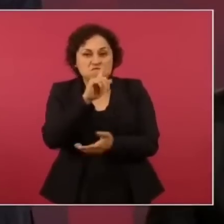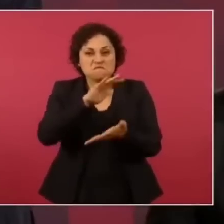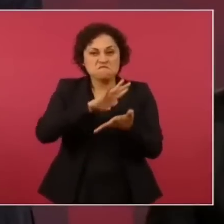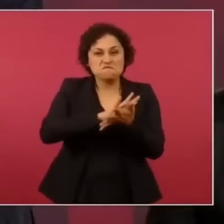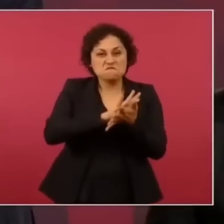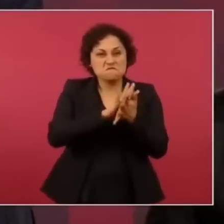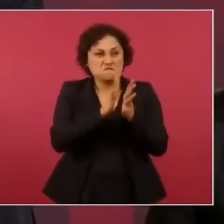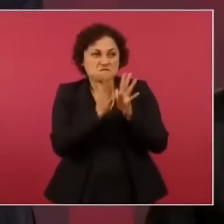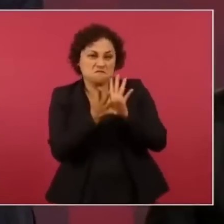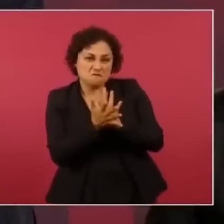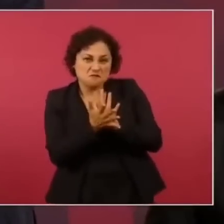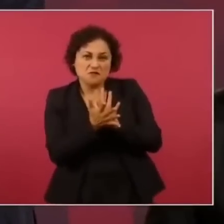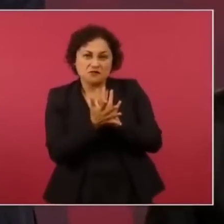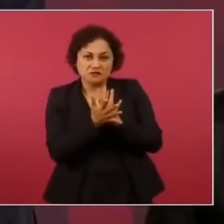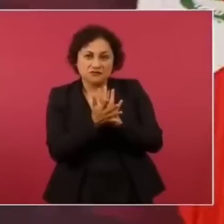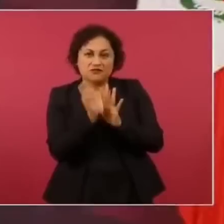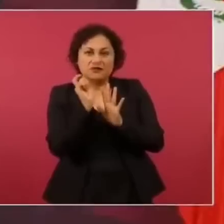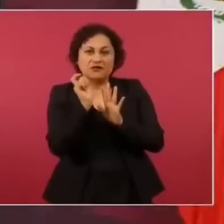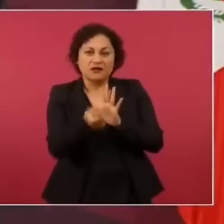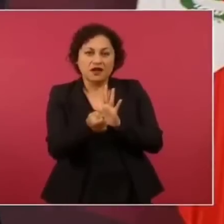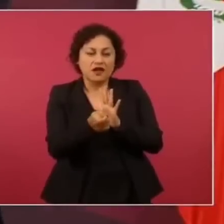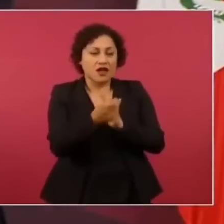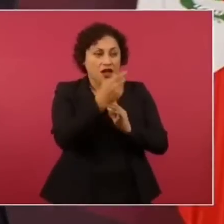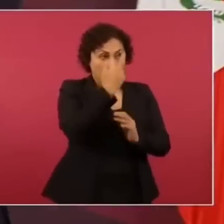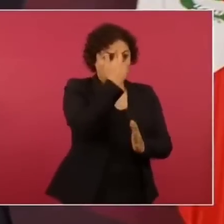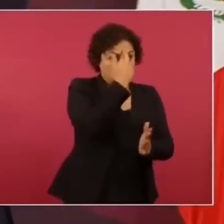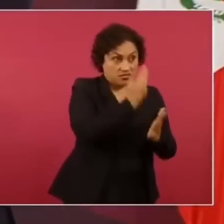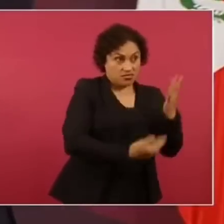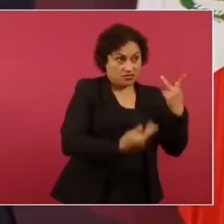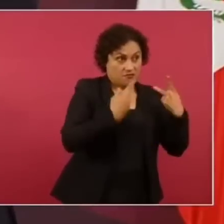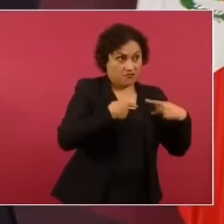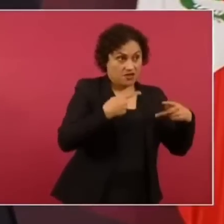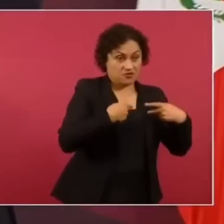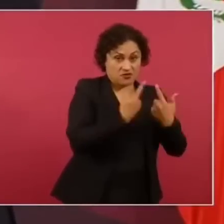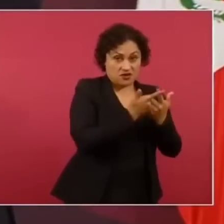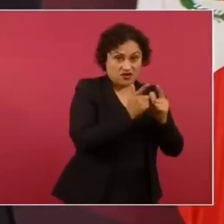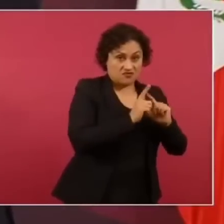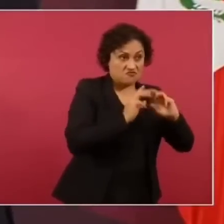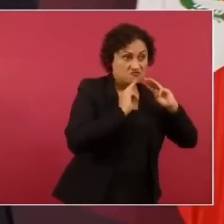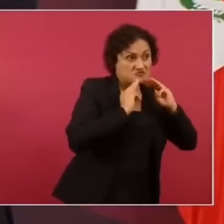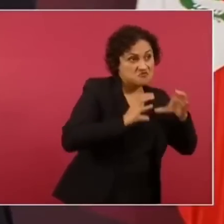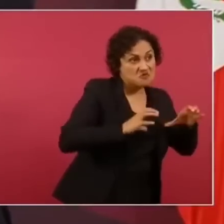entre autoridades y delincuencia organizada.